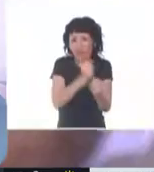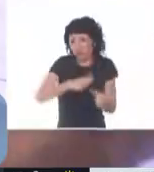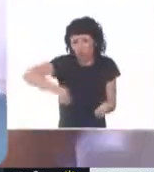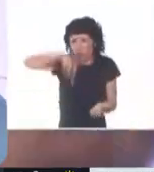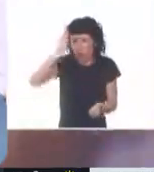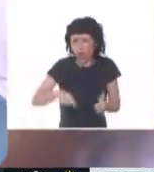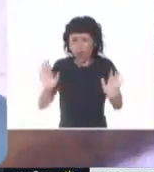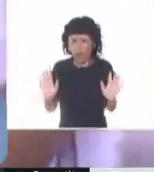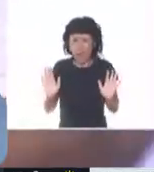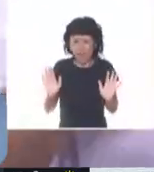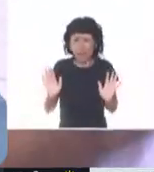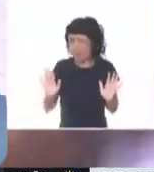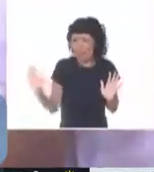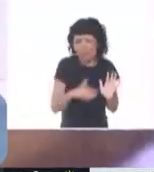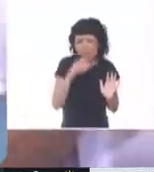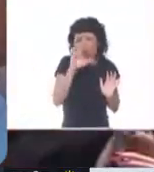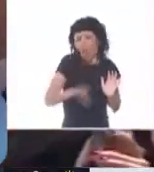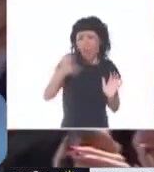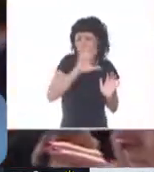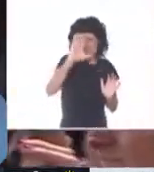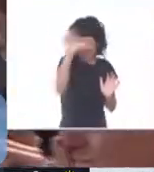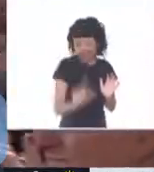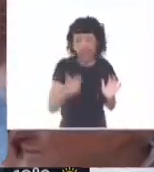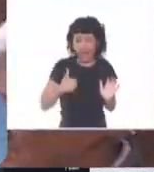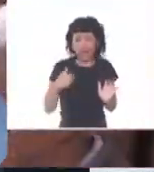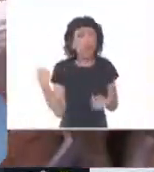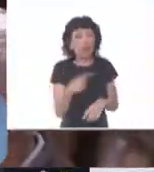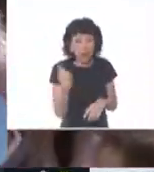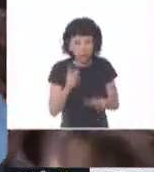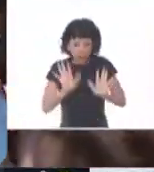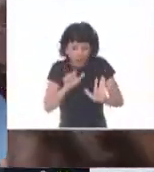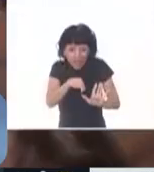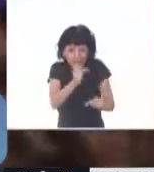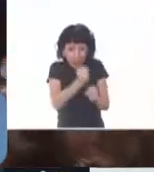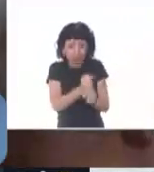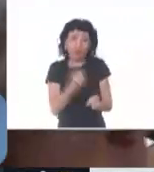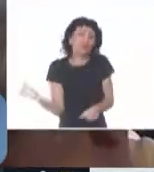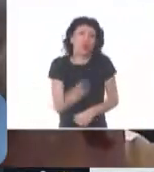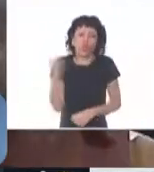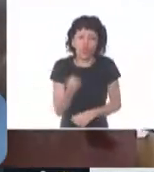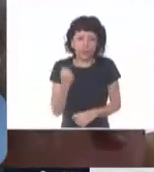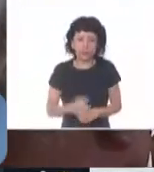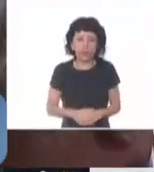largo y a lo ancho del país, muy importante para nosotros.